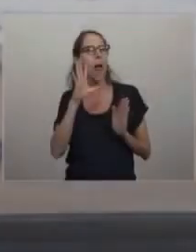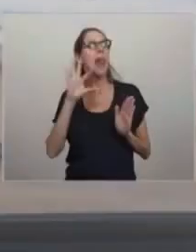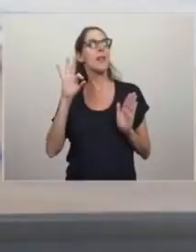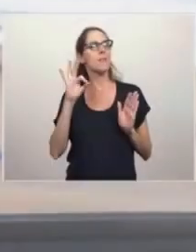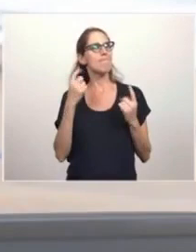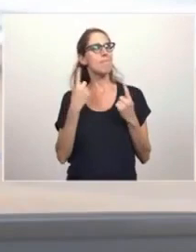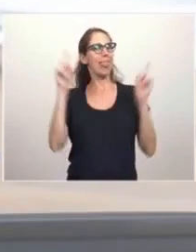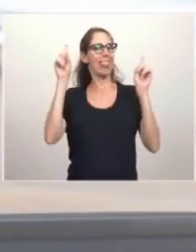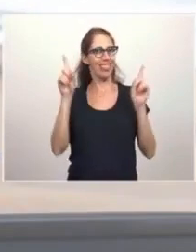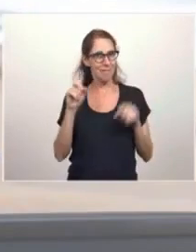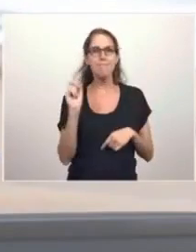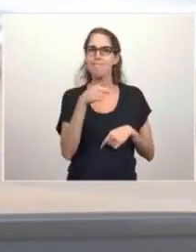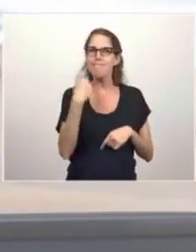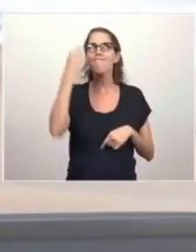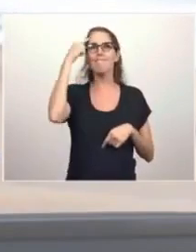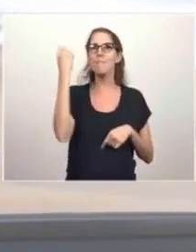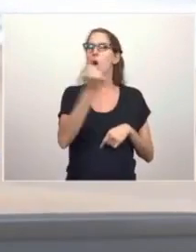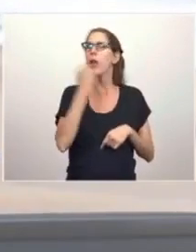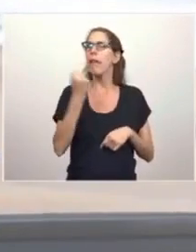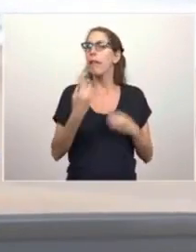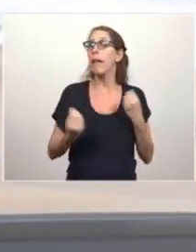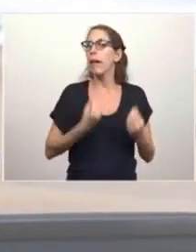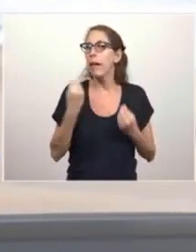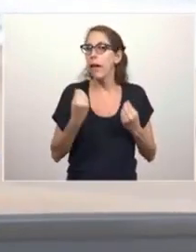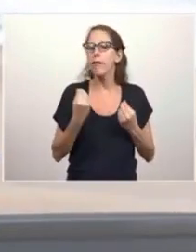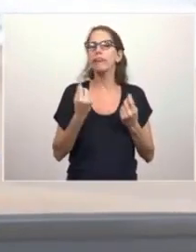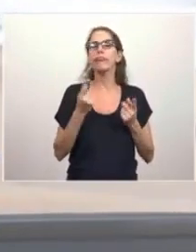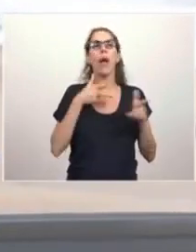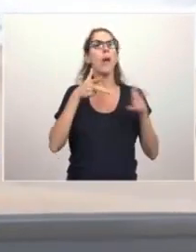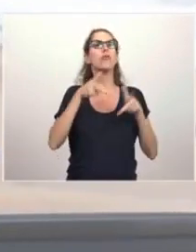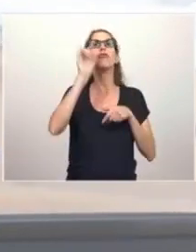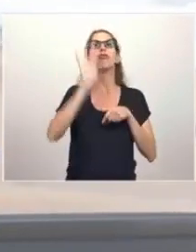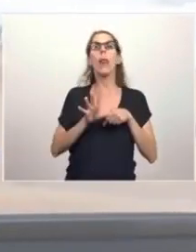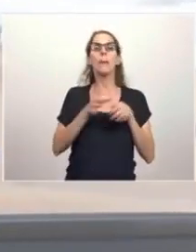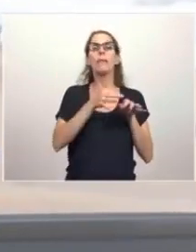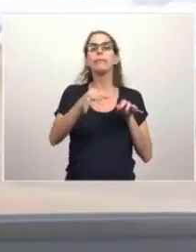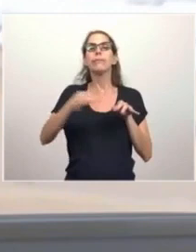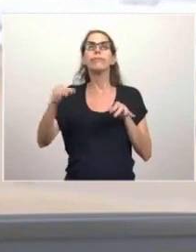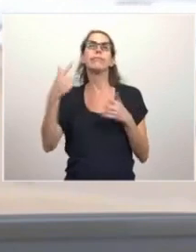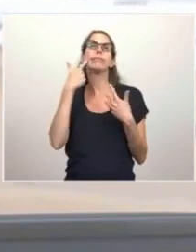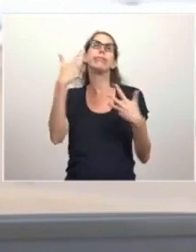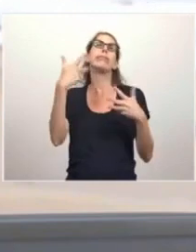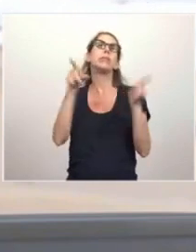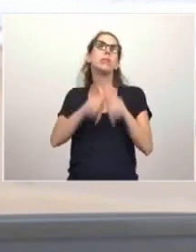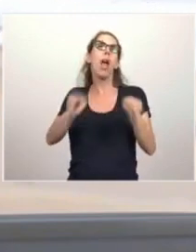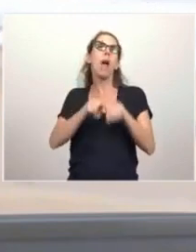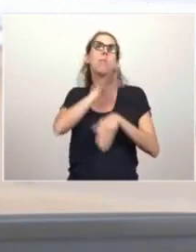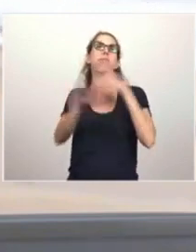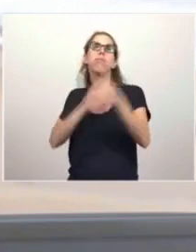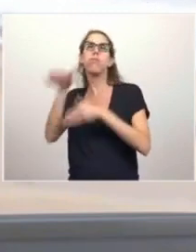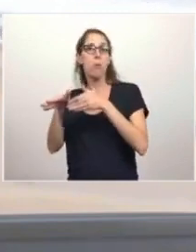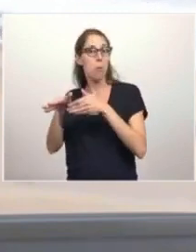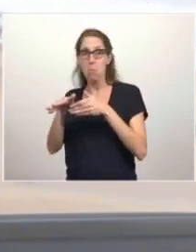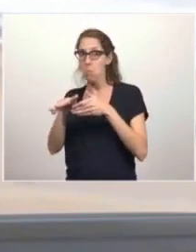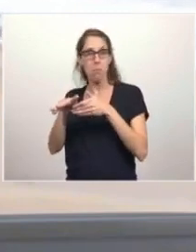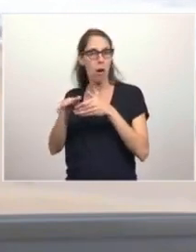y para nosotros muy importante, que es que no se restringe solo a los destinos tradicionales de nuestra provincia, no solo